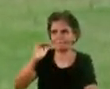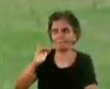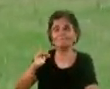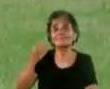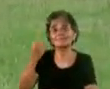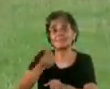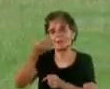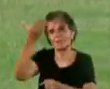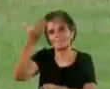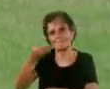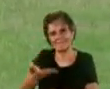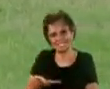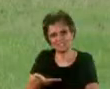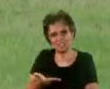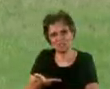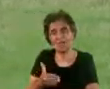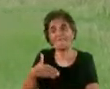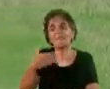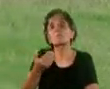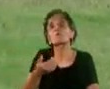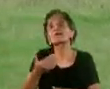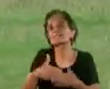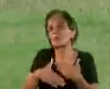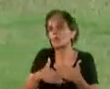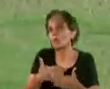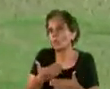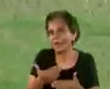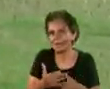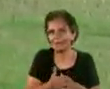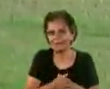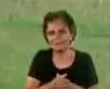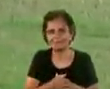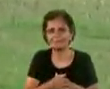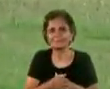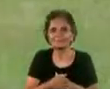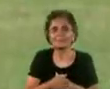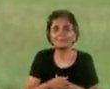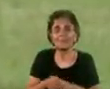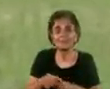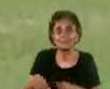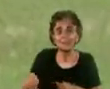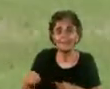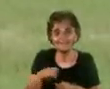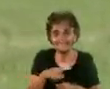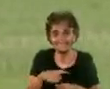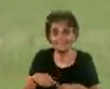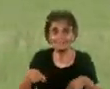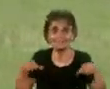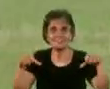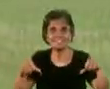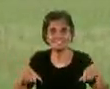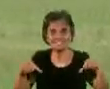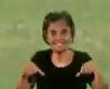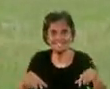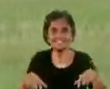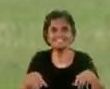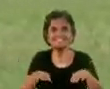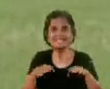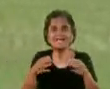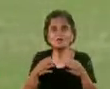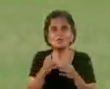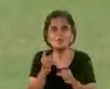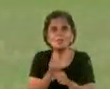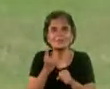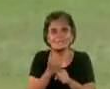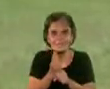jugadores. Eso es lo más importante. Y para ellos me imagino que es un gran acontecimiento utilizar la cancha donde juegan los de primera. Bueno, la verdad